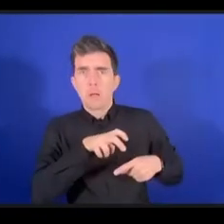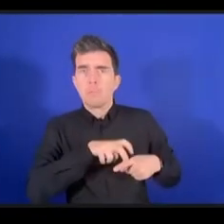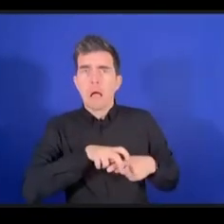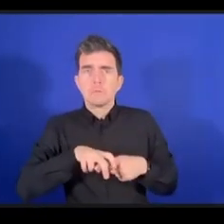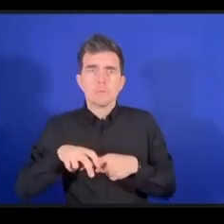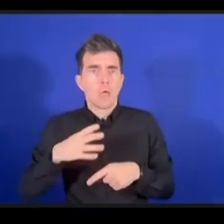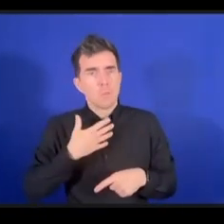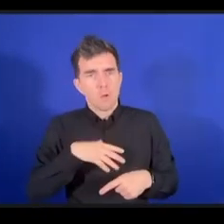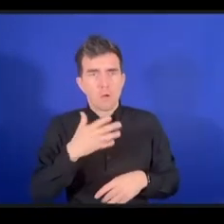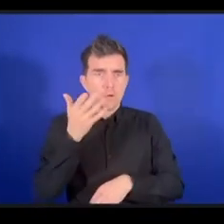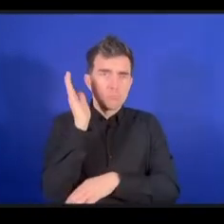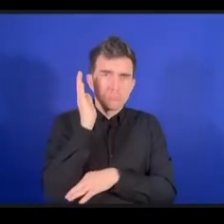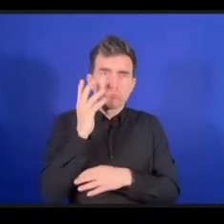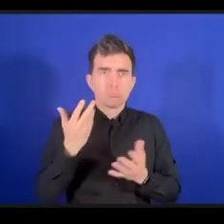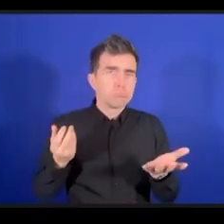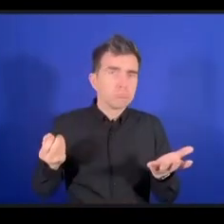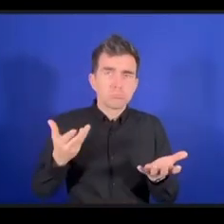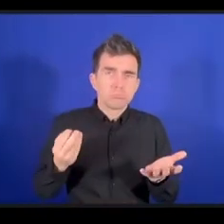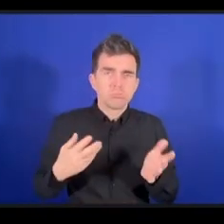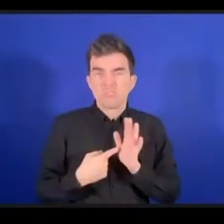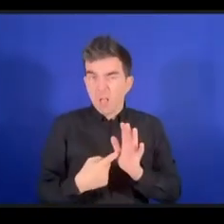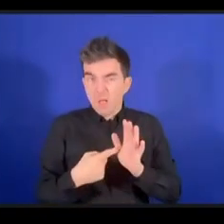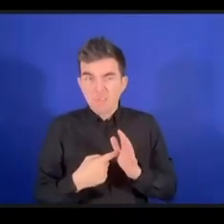respecto quiere alguien